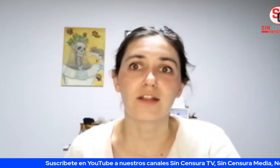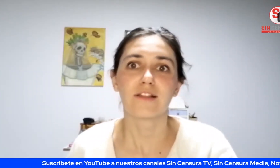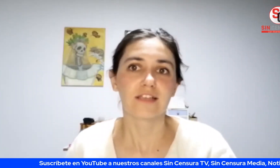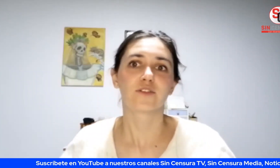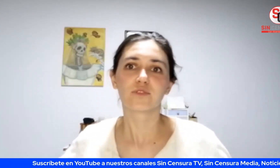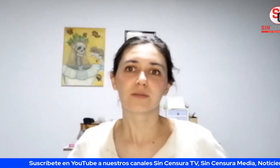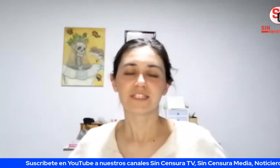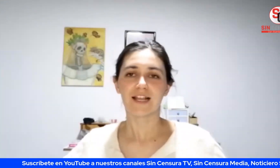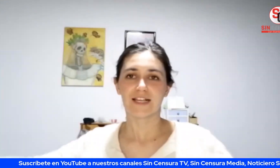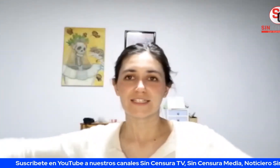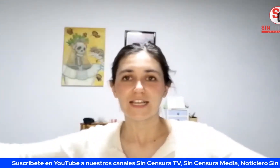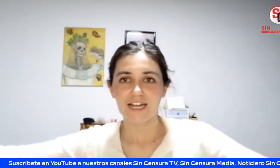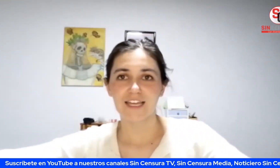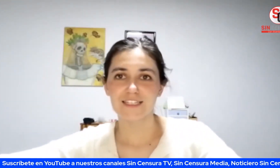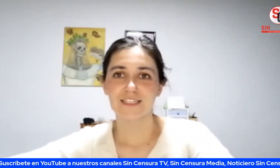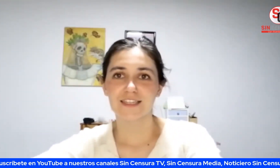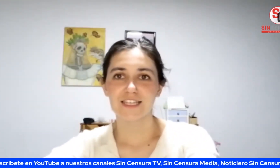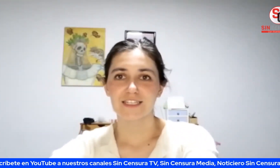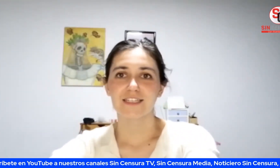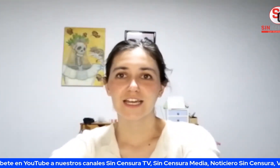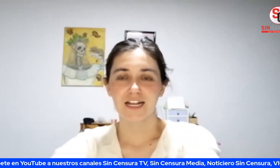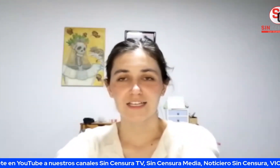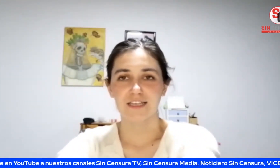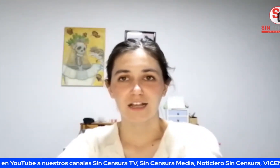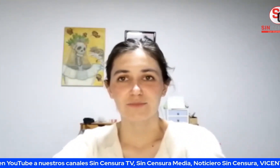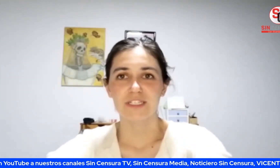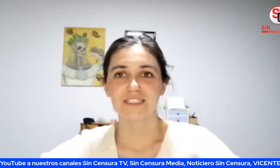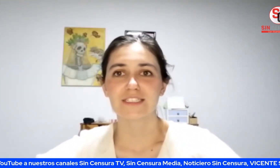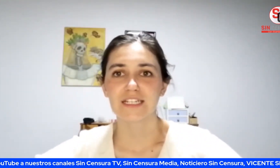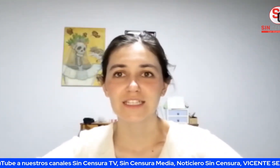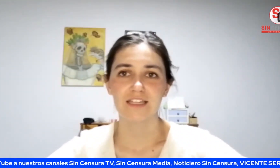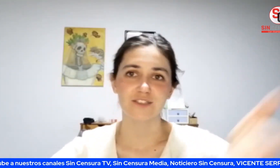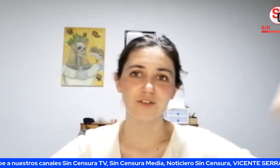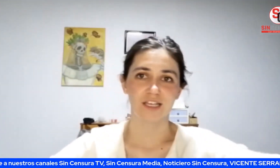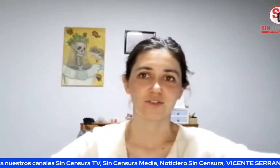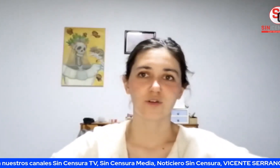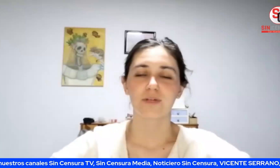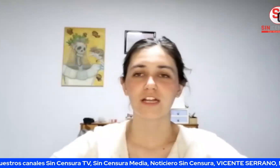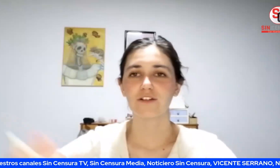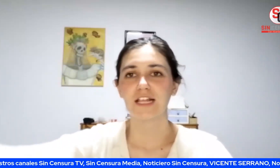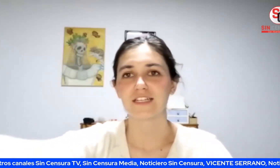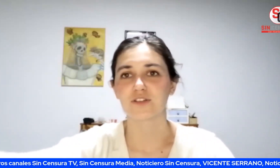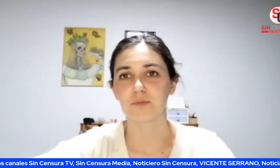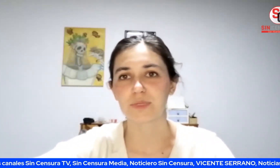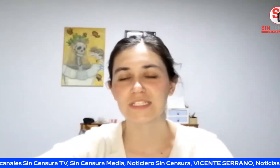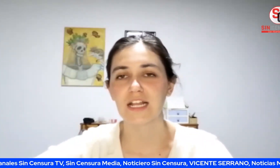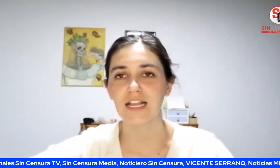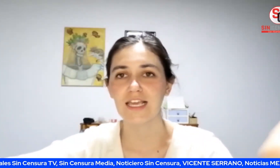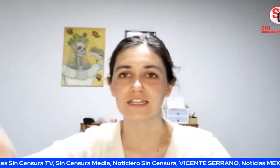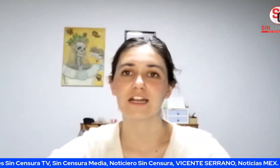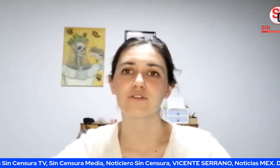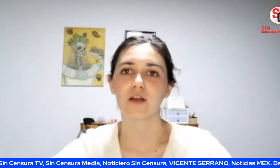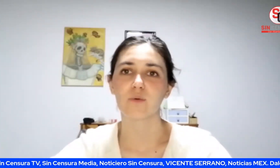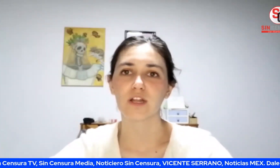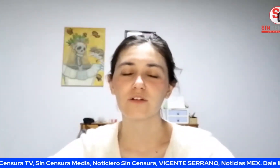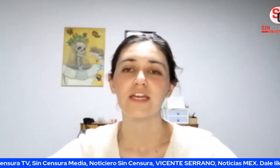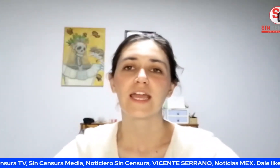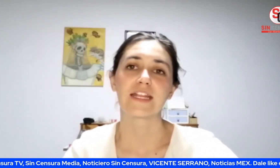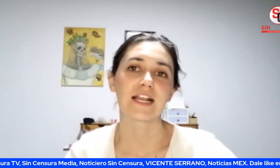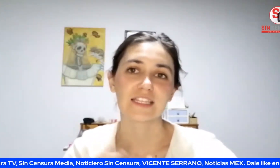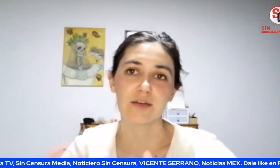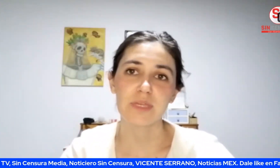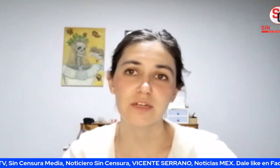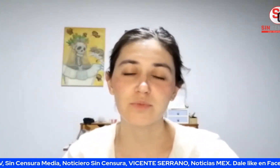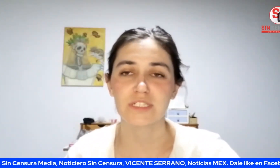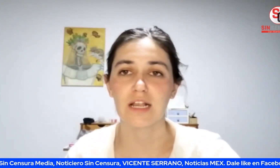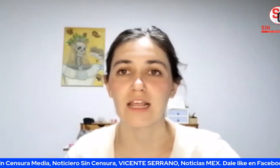pues es justamente la que se encarga de sentar a las partes interesadas, ¿no? El sector obrero y el sector empresarial, y generar un acuerdo